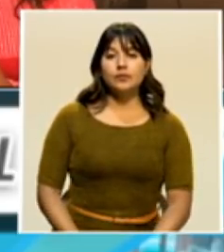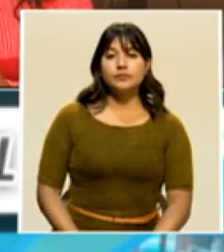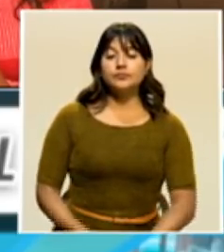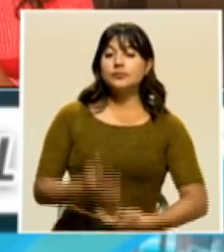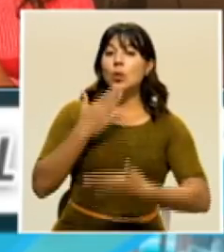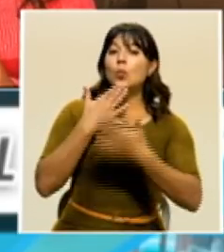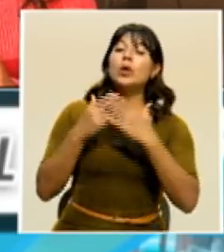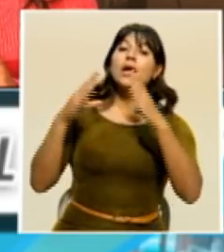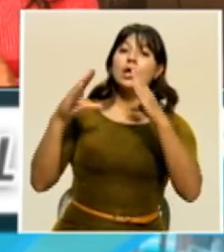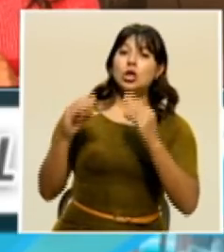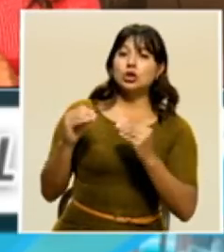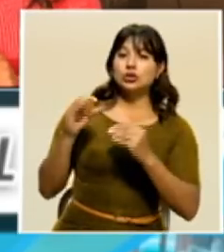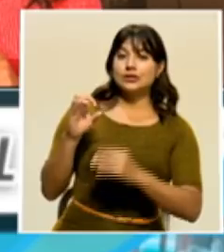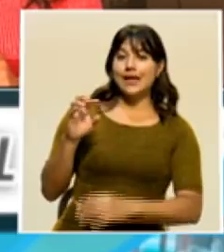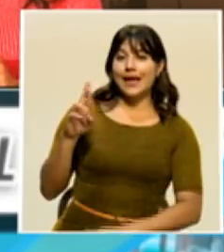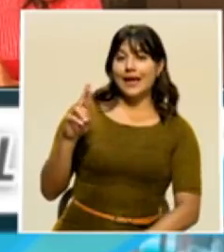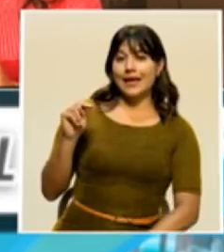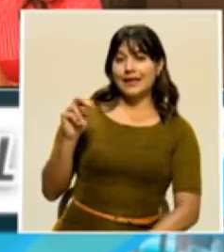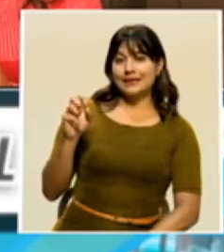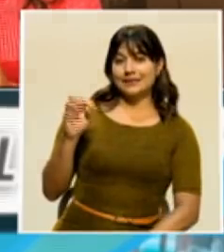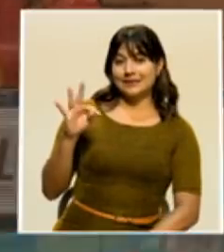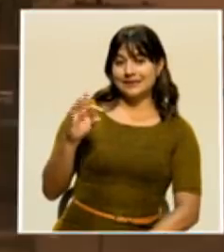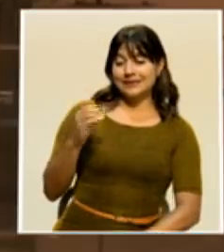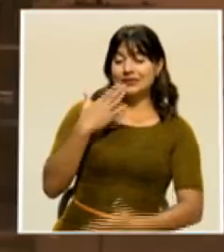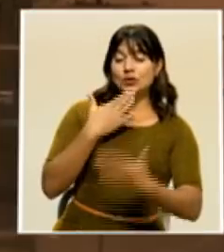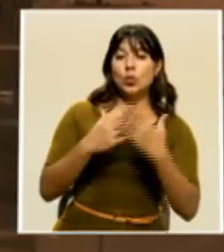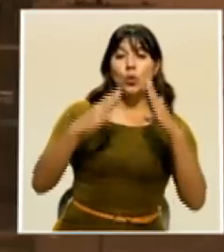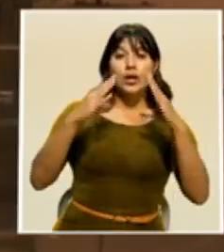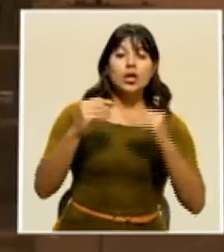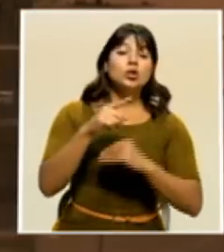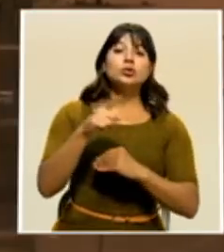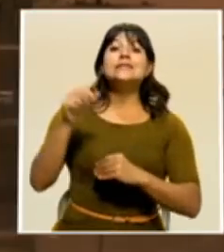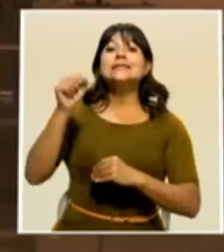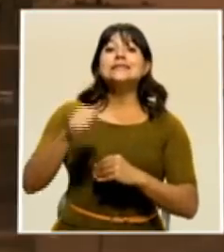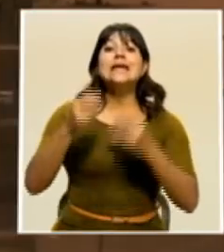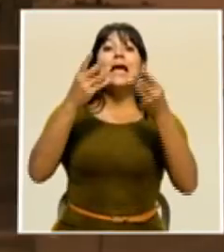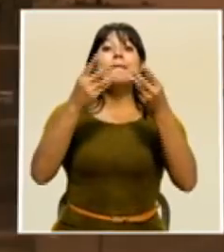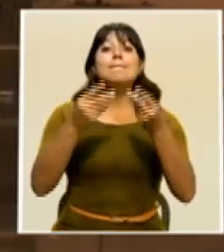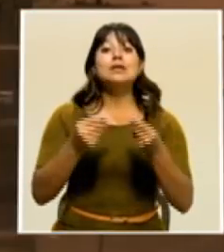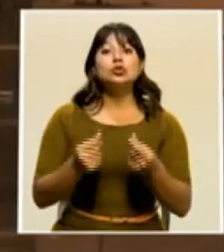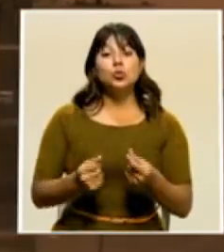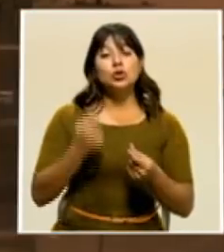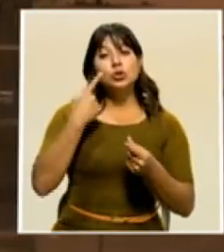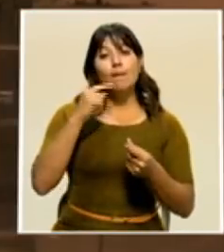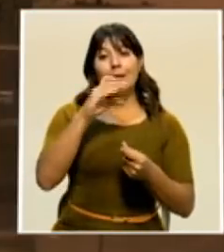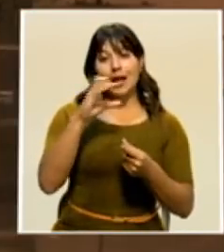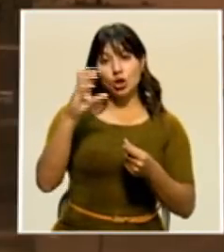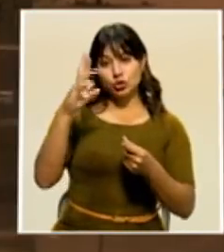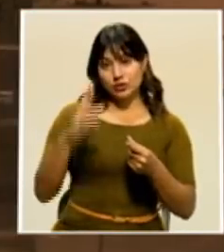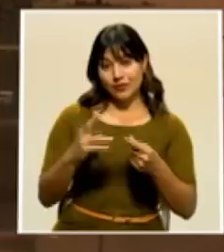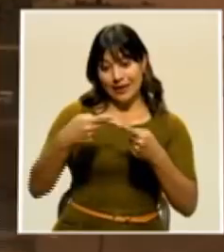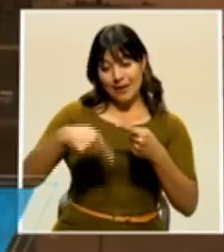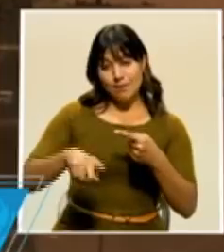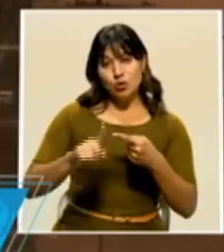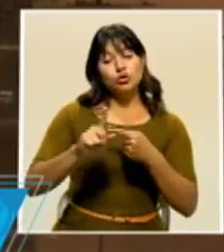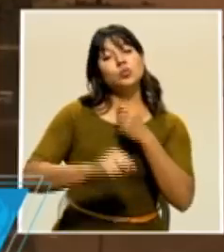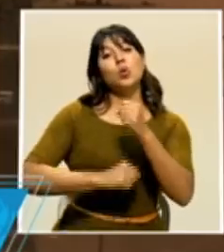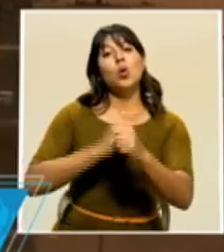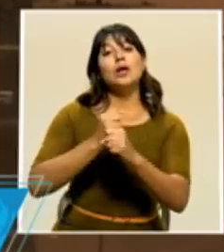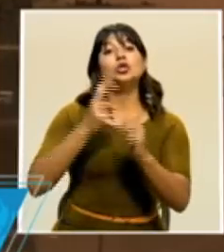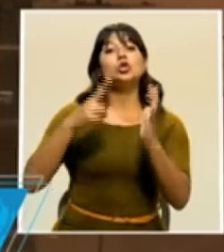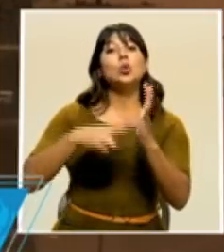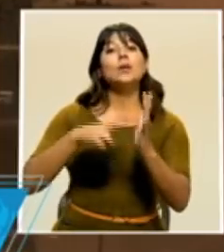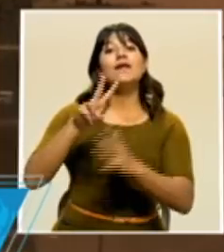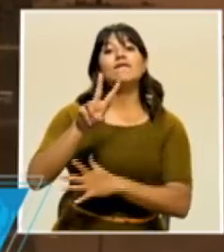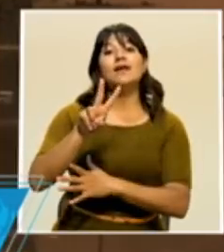Buenas noches, don Ernesto y amigos televidentes. Así es, el presupuesto de la República para el 2021 ya está en el plenario y esa será